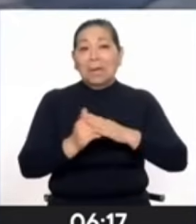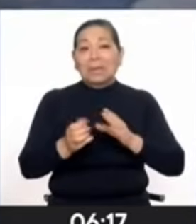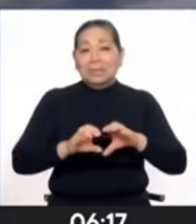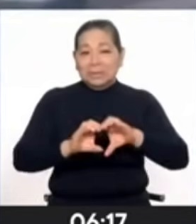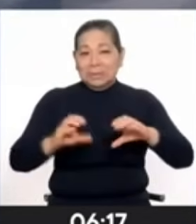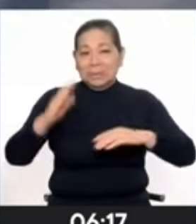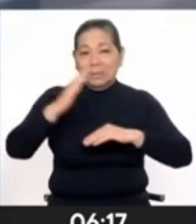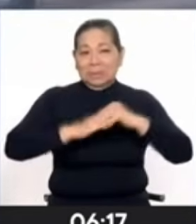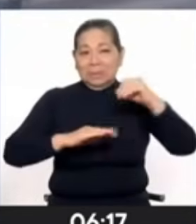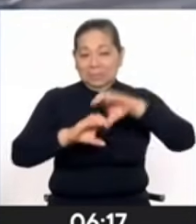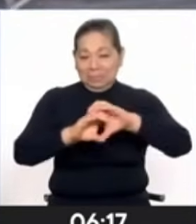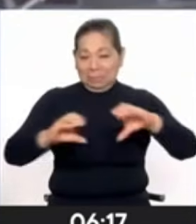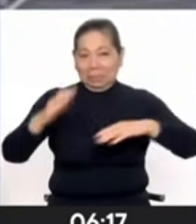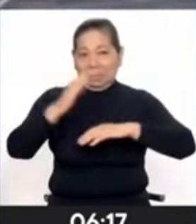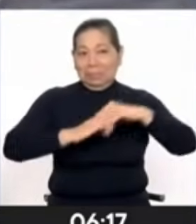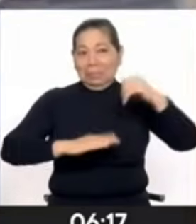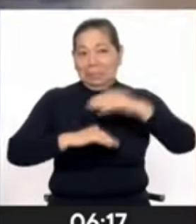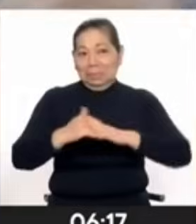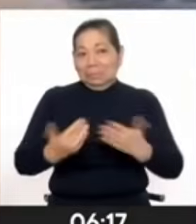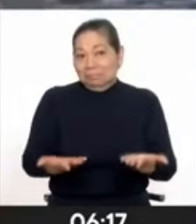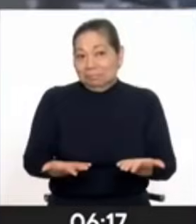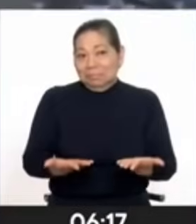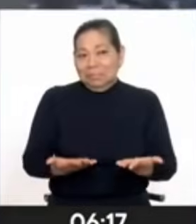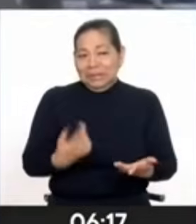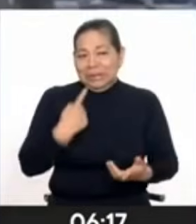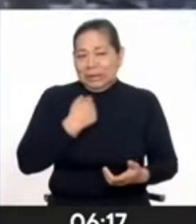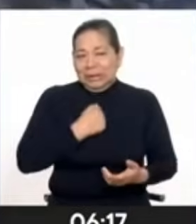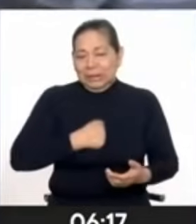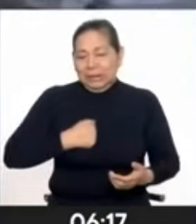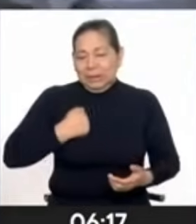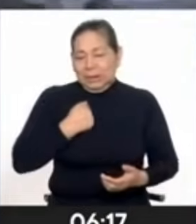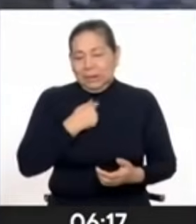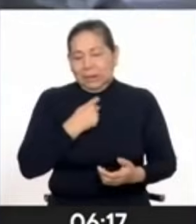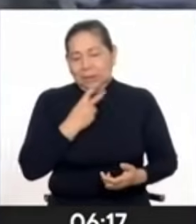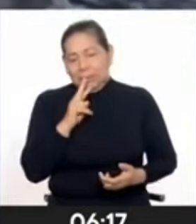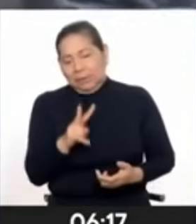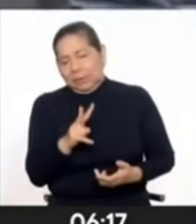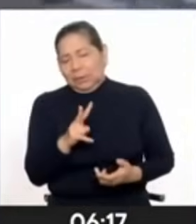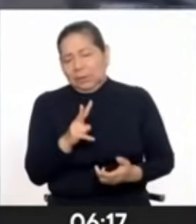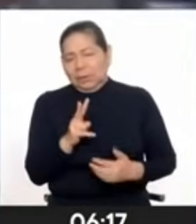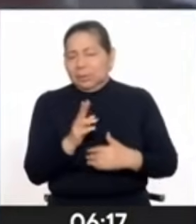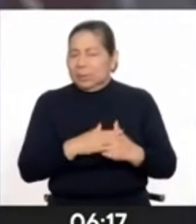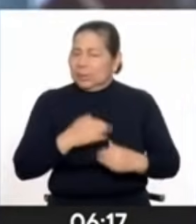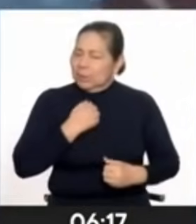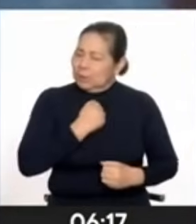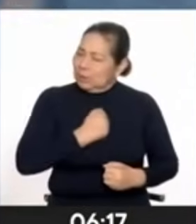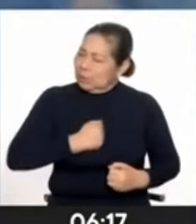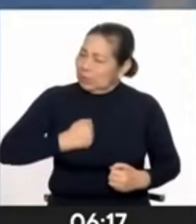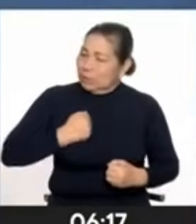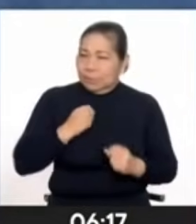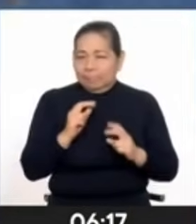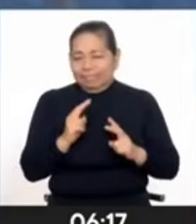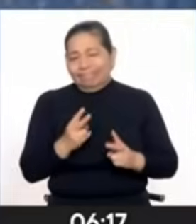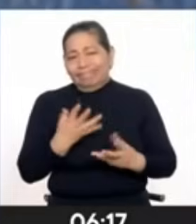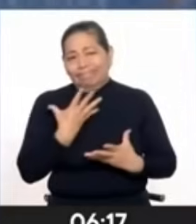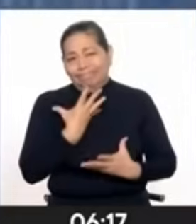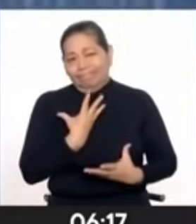ladrillos y cemento, y es por ello que ellos se indignan al ver demolidas estas construcciones, ¿no?